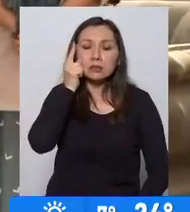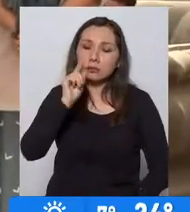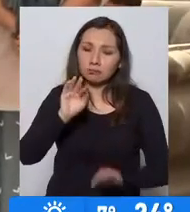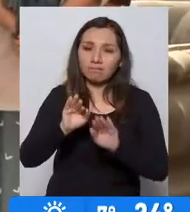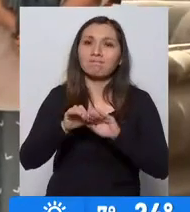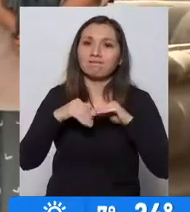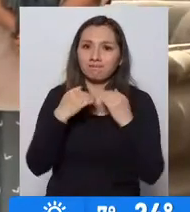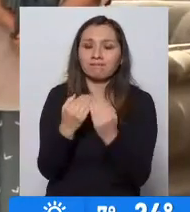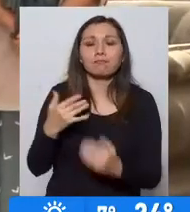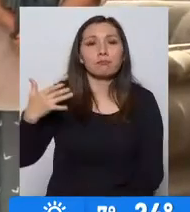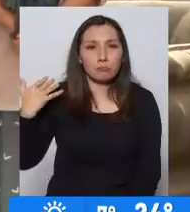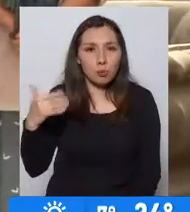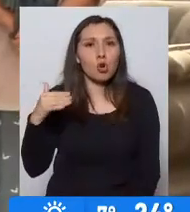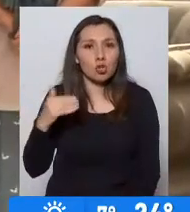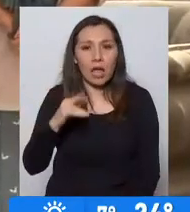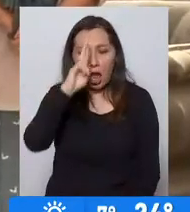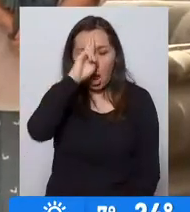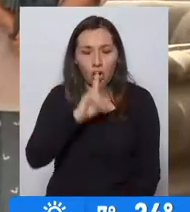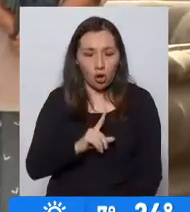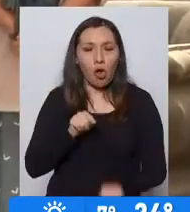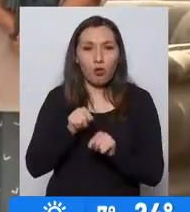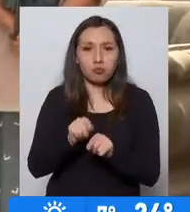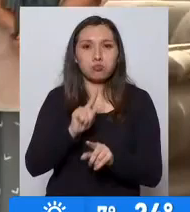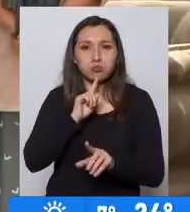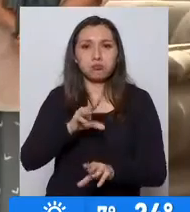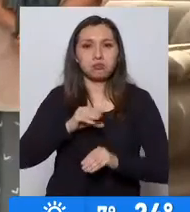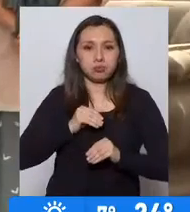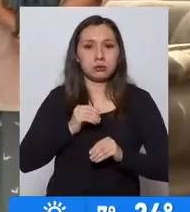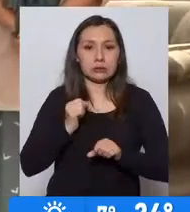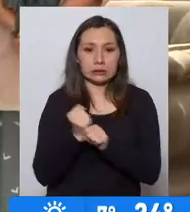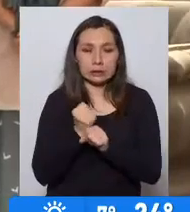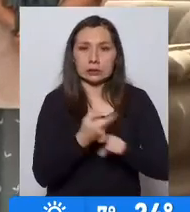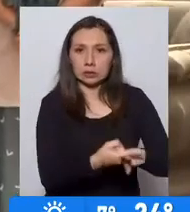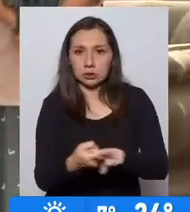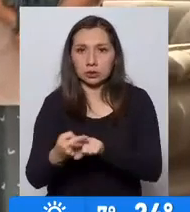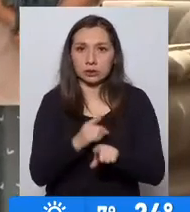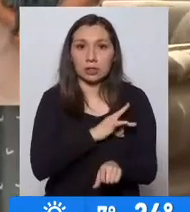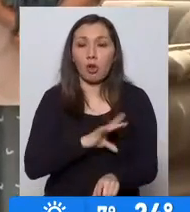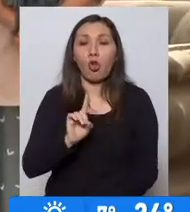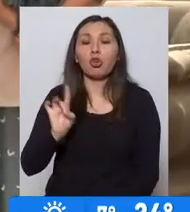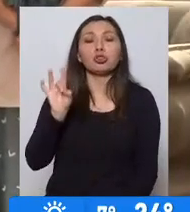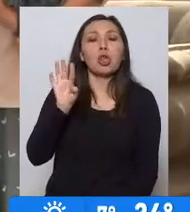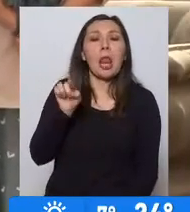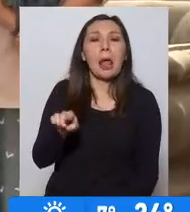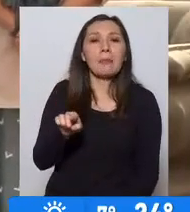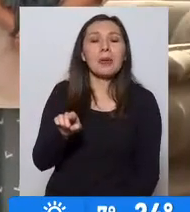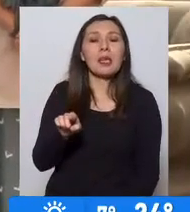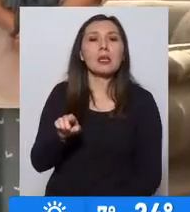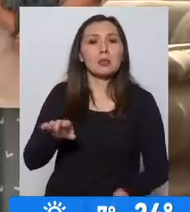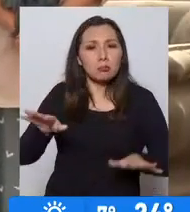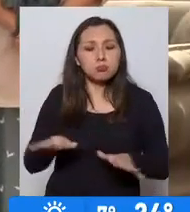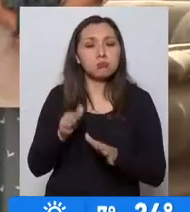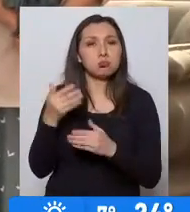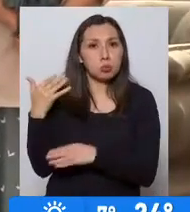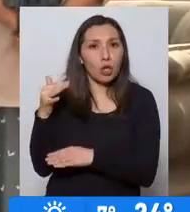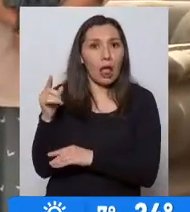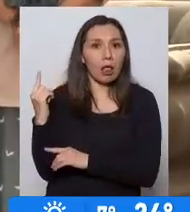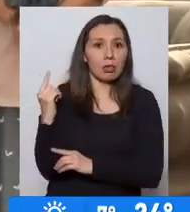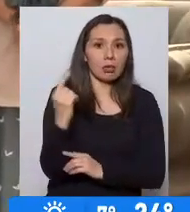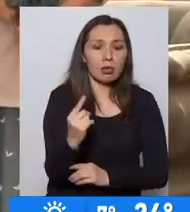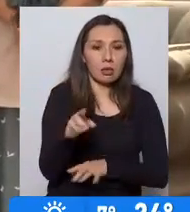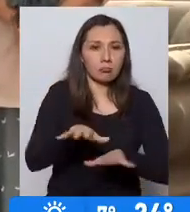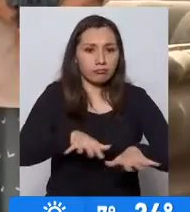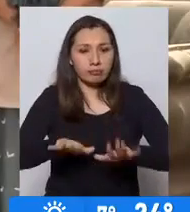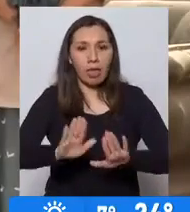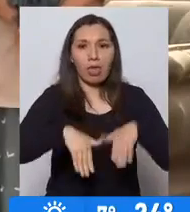cabalmente la importancia y el rol que juegan en la sociedad chilena. No solamente son un agente fundamental